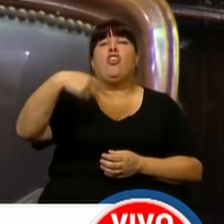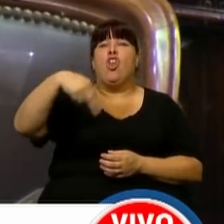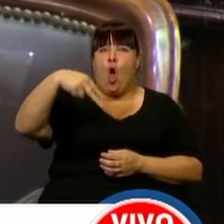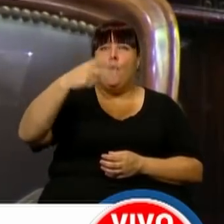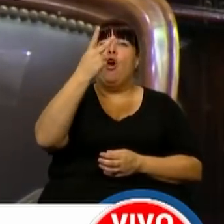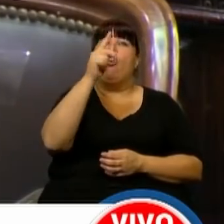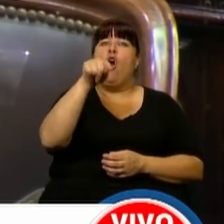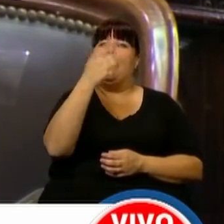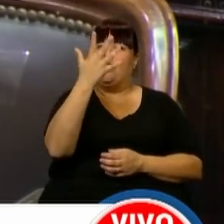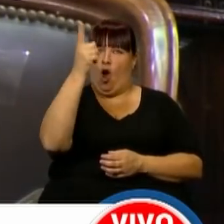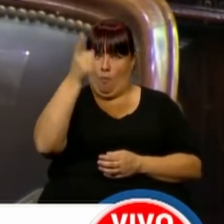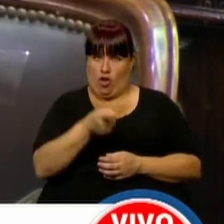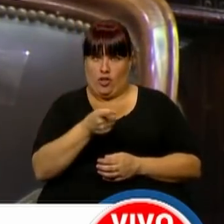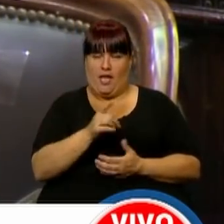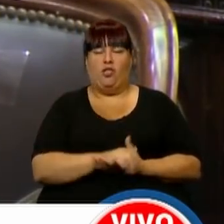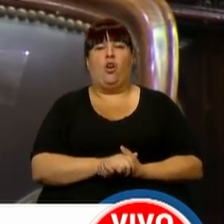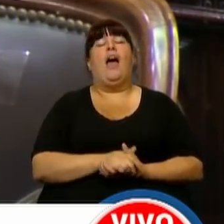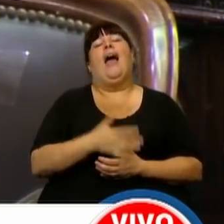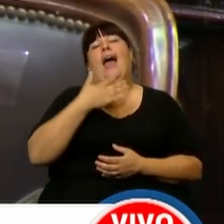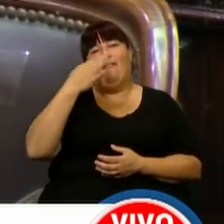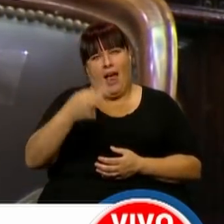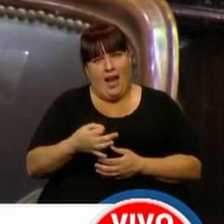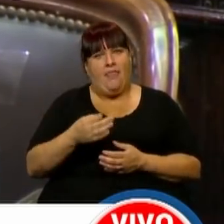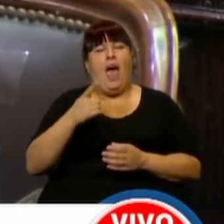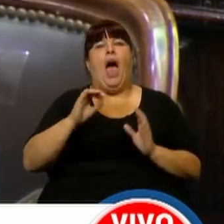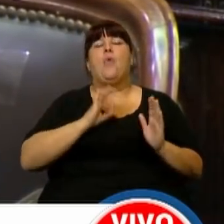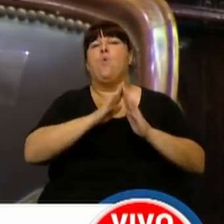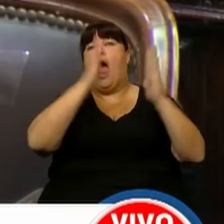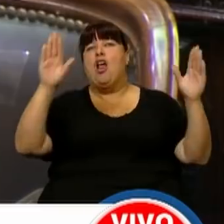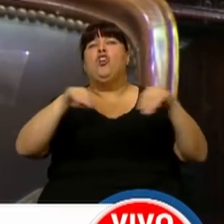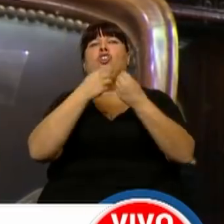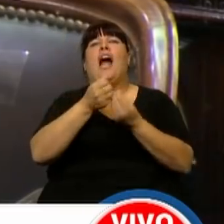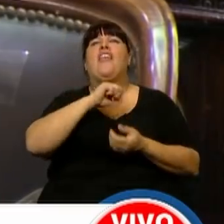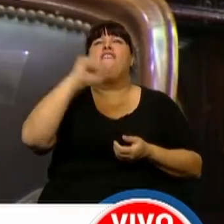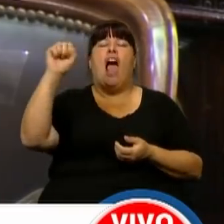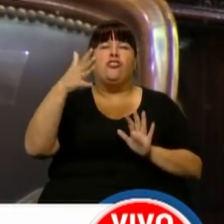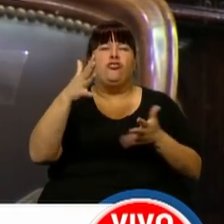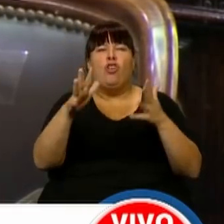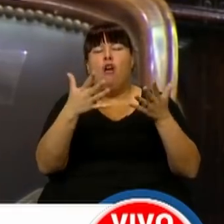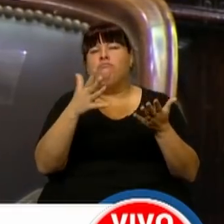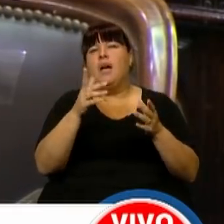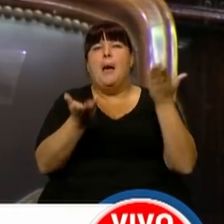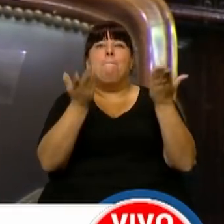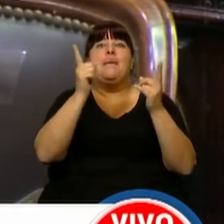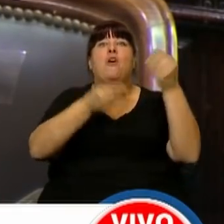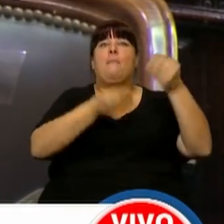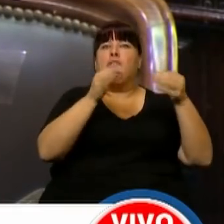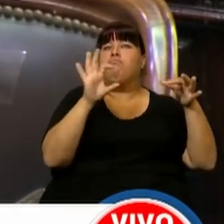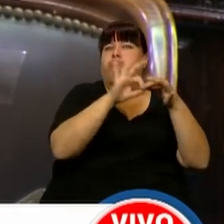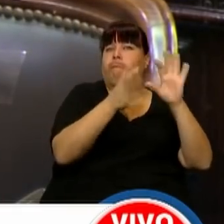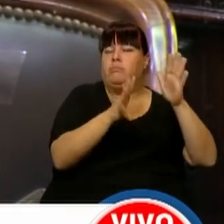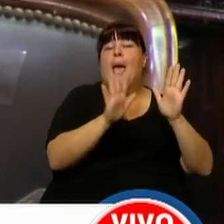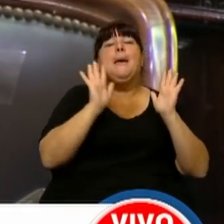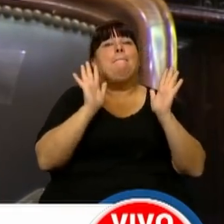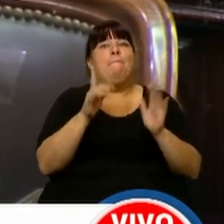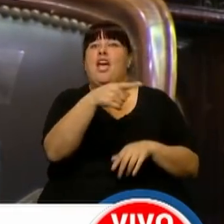noviembre fue 2,5%. Y es cierto que anualizada esa inflación da un número aproximado al de la estimación presupuestaria. Pero